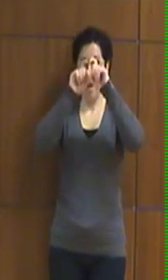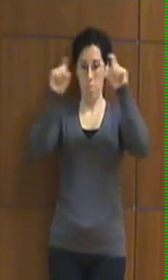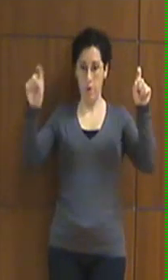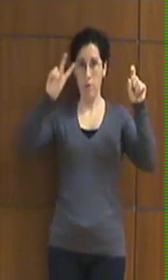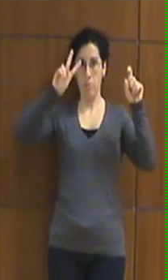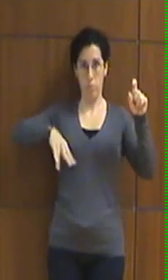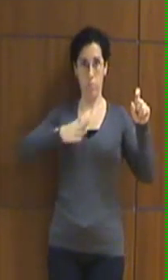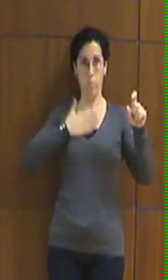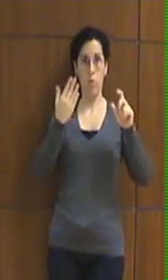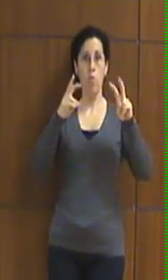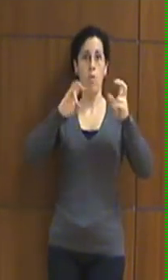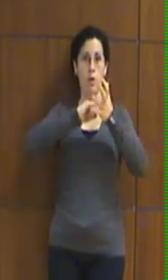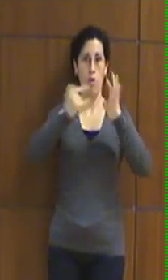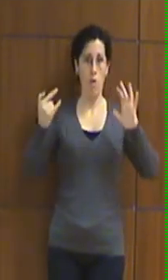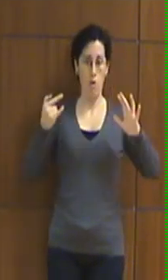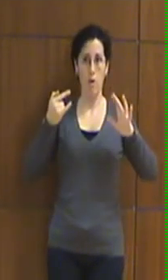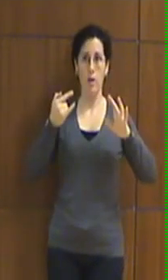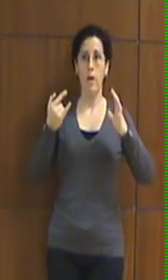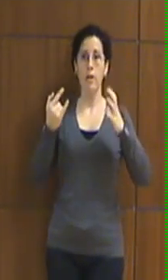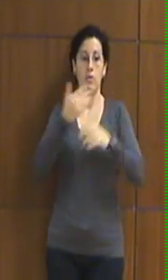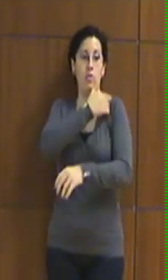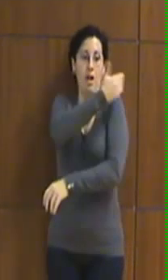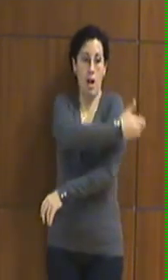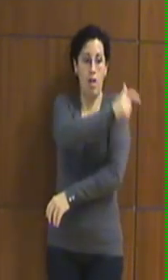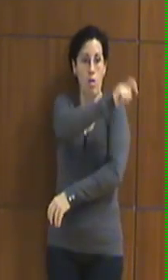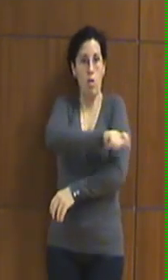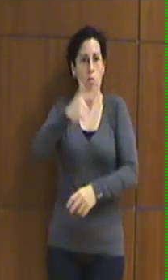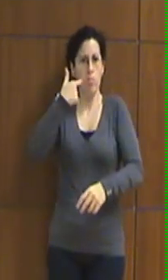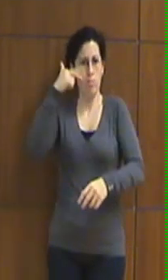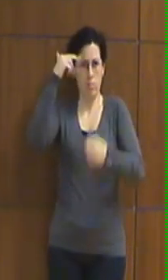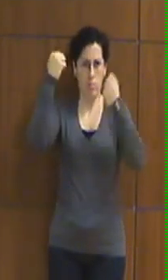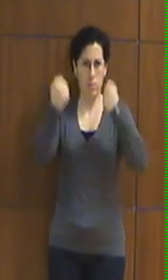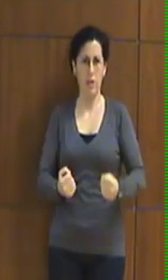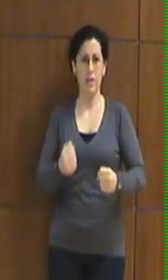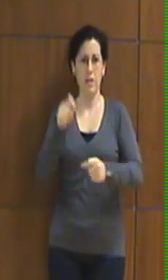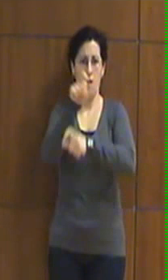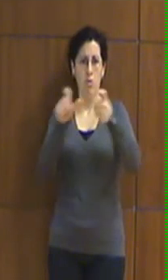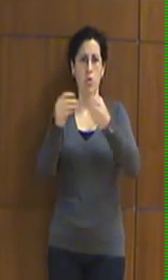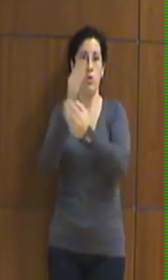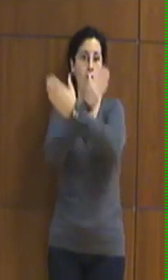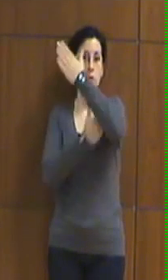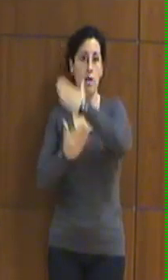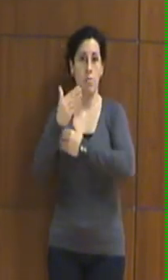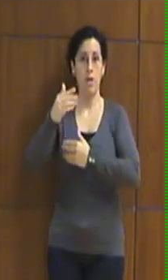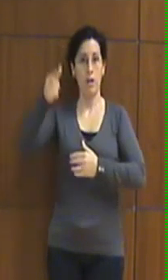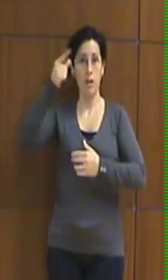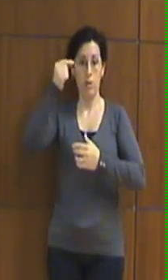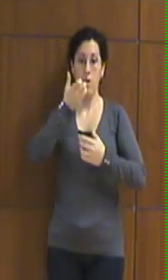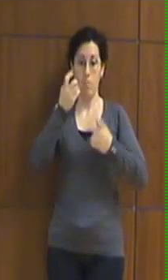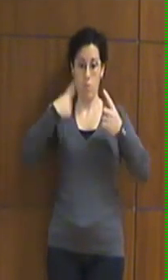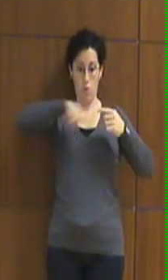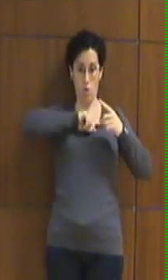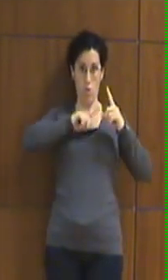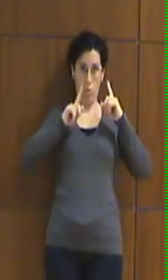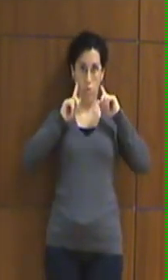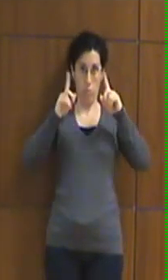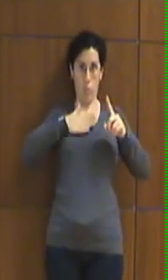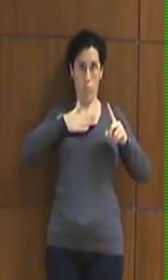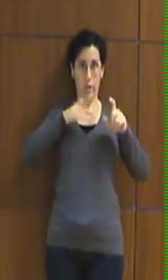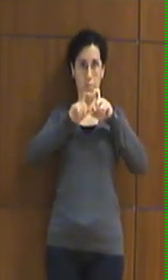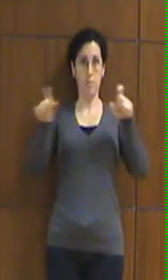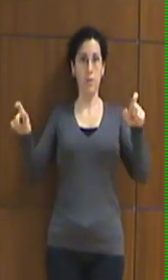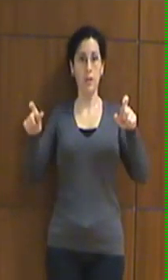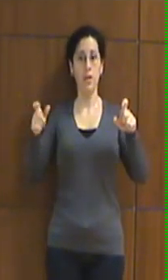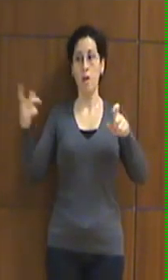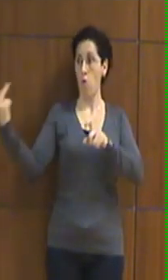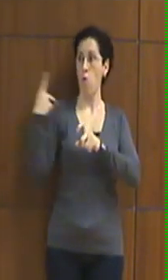tecnologías, junto con especialistas en personas con discapacidad intelectual, en este caso nosotros, estamos trabajando de